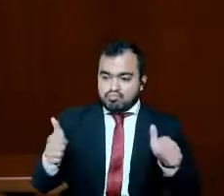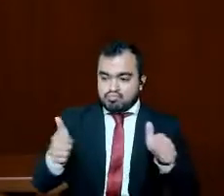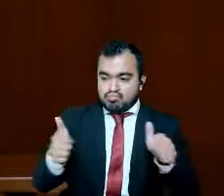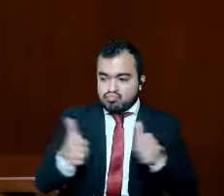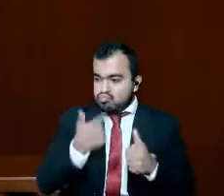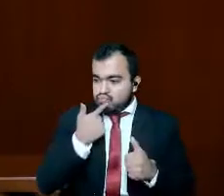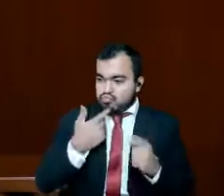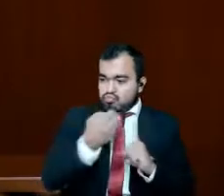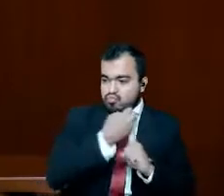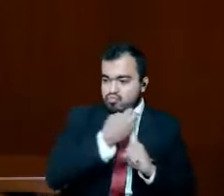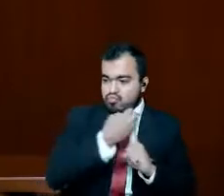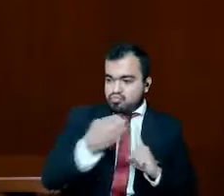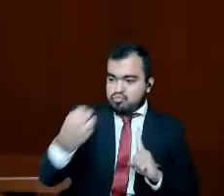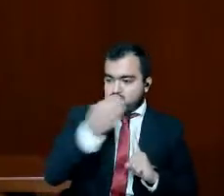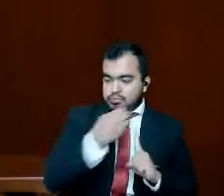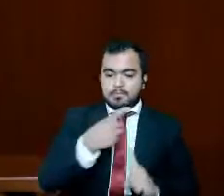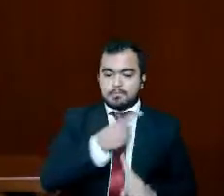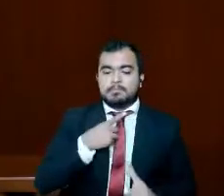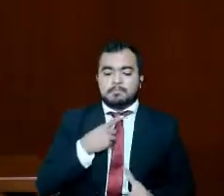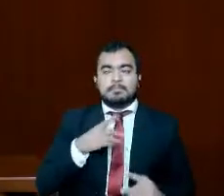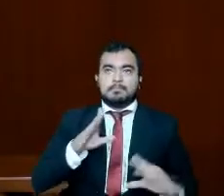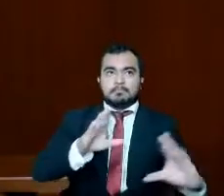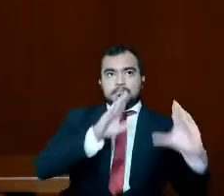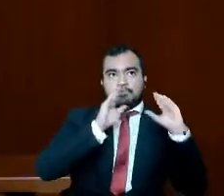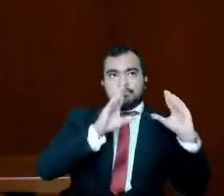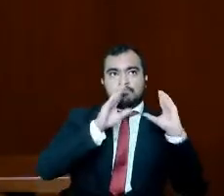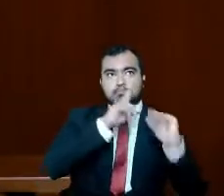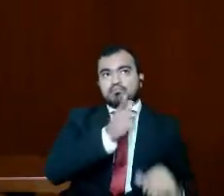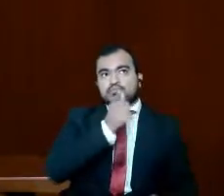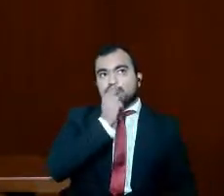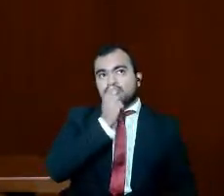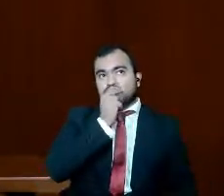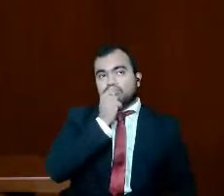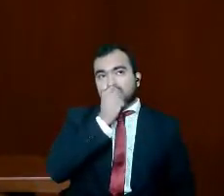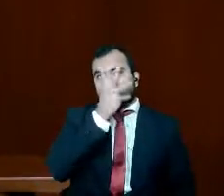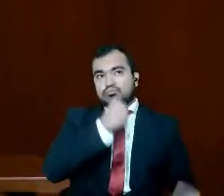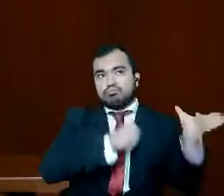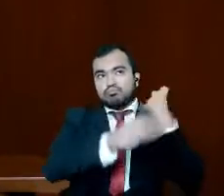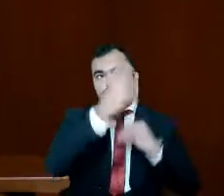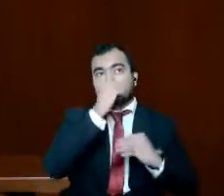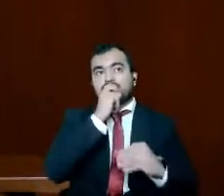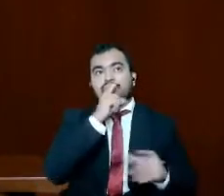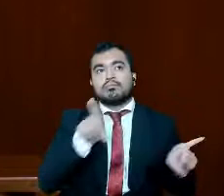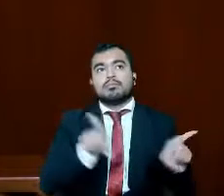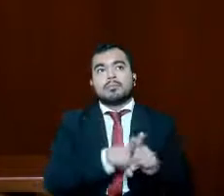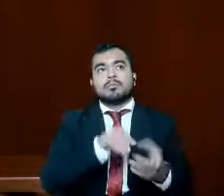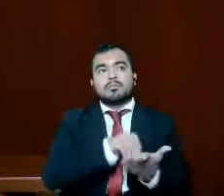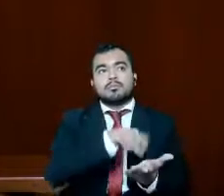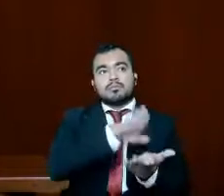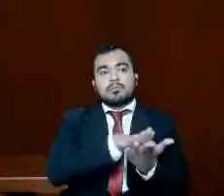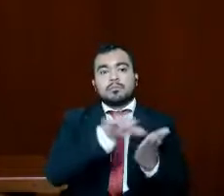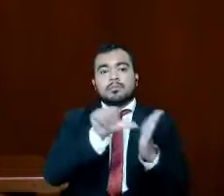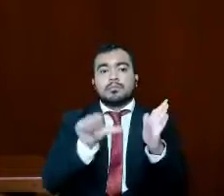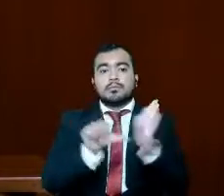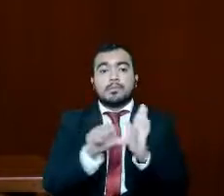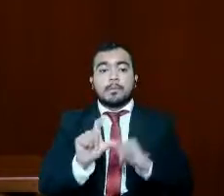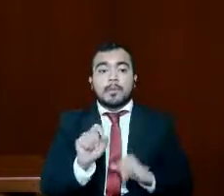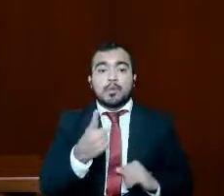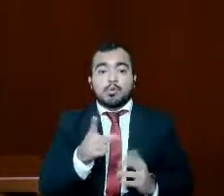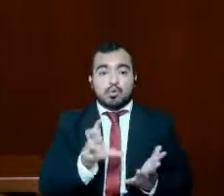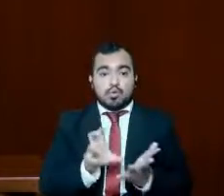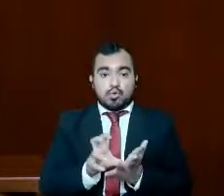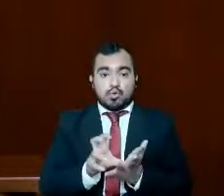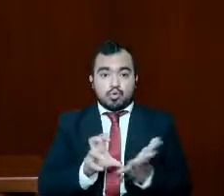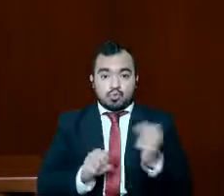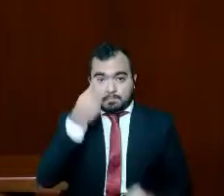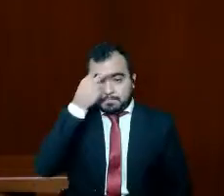deberá capacitarse en la doctrina policial civil establecida en el artículo 21 de esta Constitución. Las acciones que se lleve a